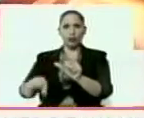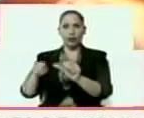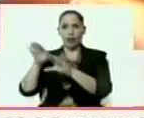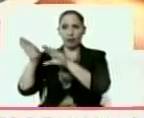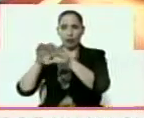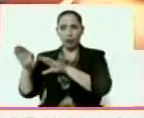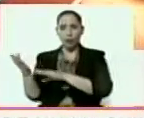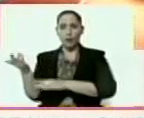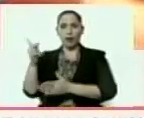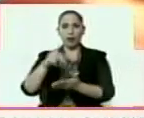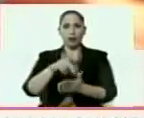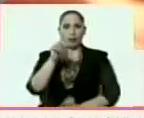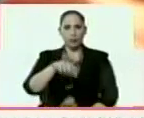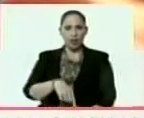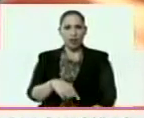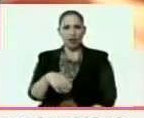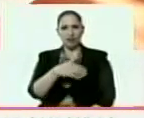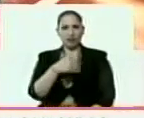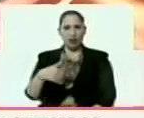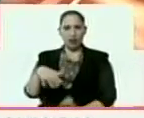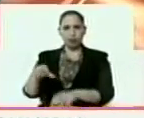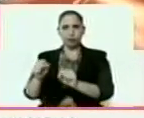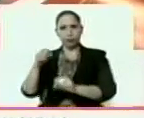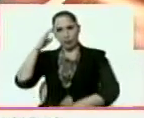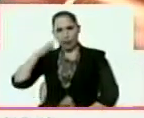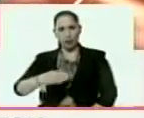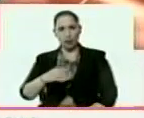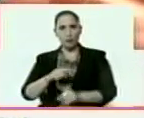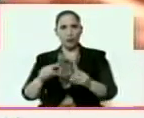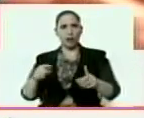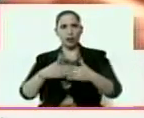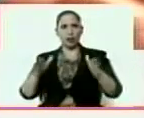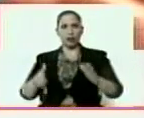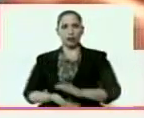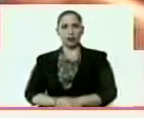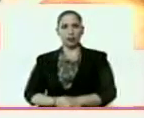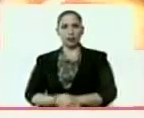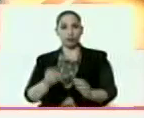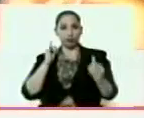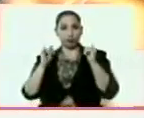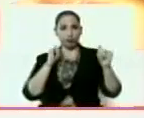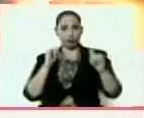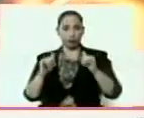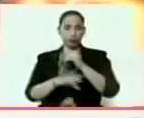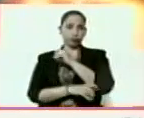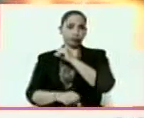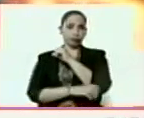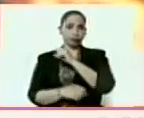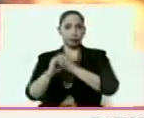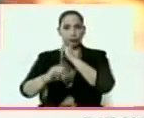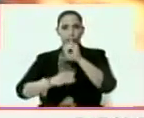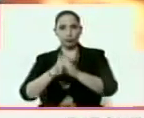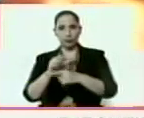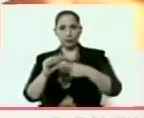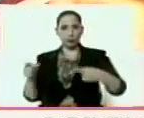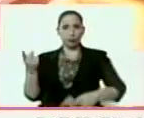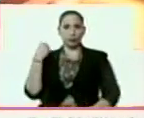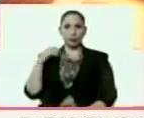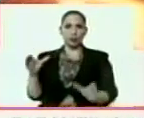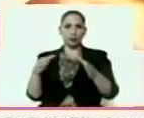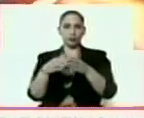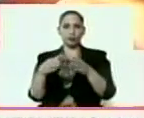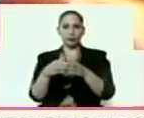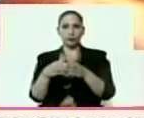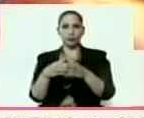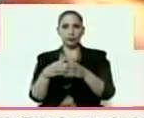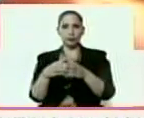y, bueno, se sirva de los marines para garantizar el festín y el botín internacional. La semana pasada hubo una reunión, yo no sé